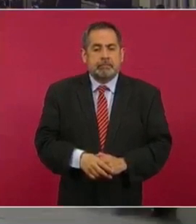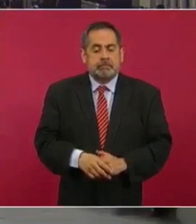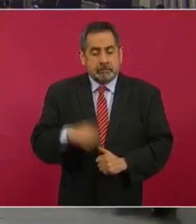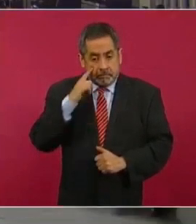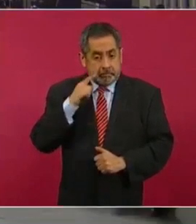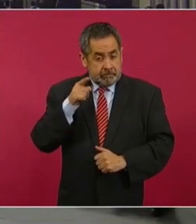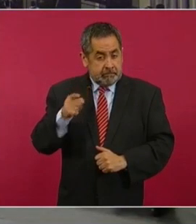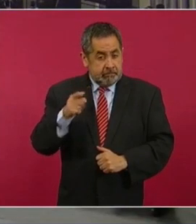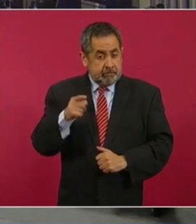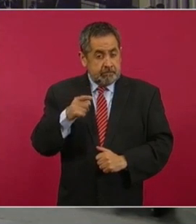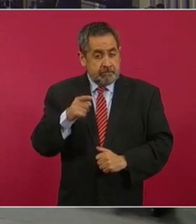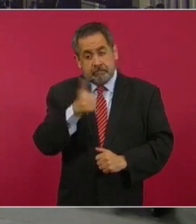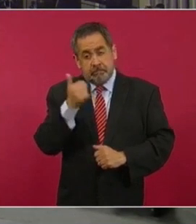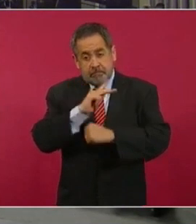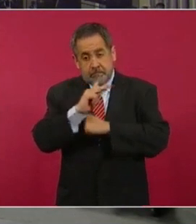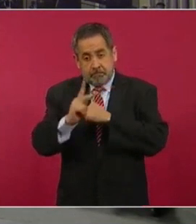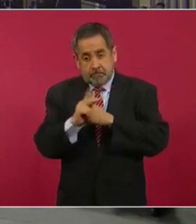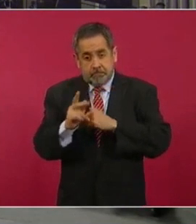contrataron.